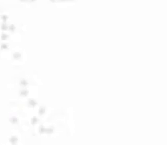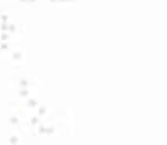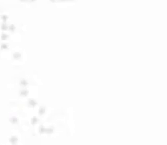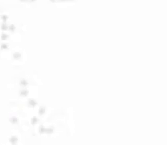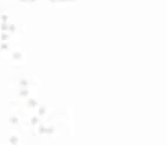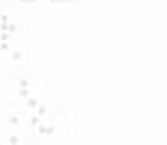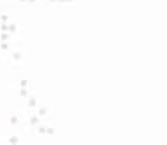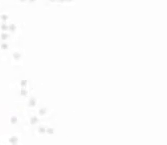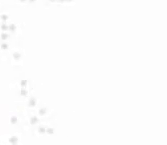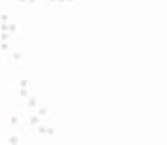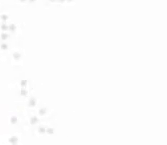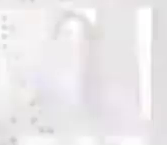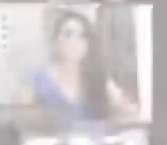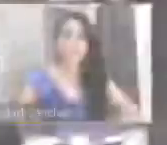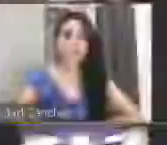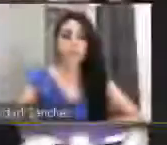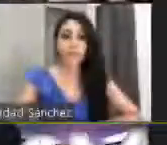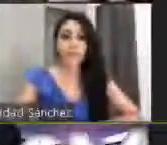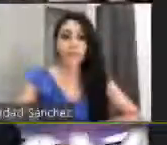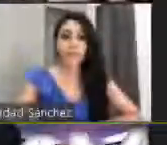posteriores.